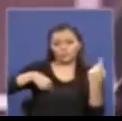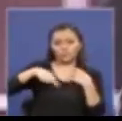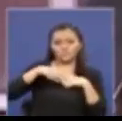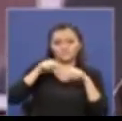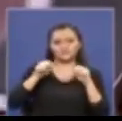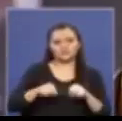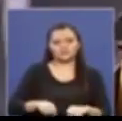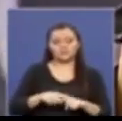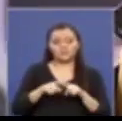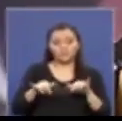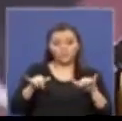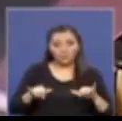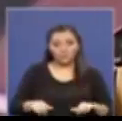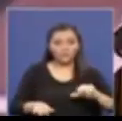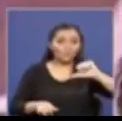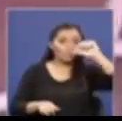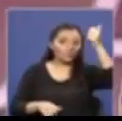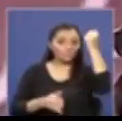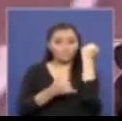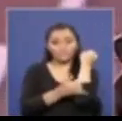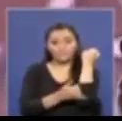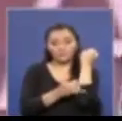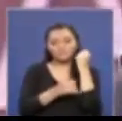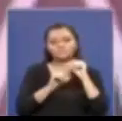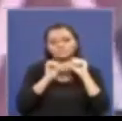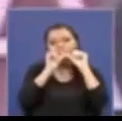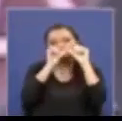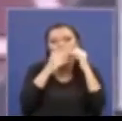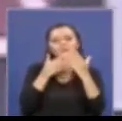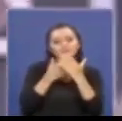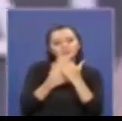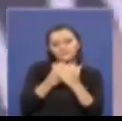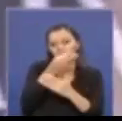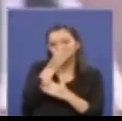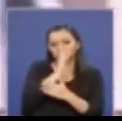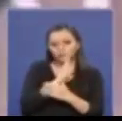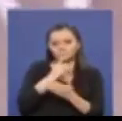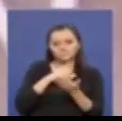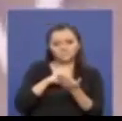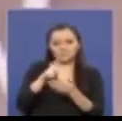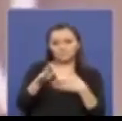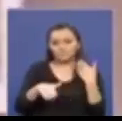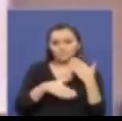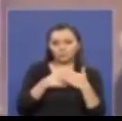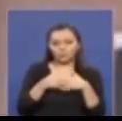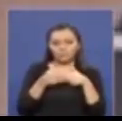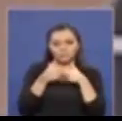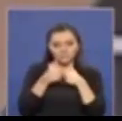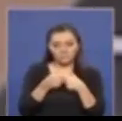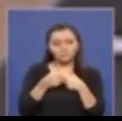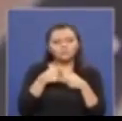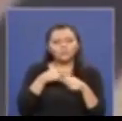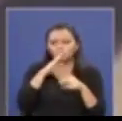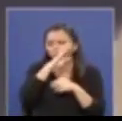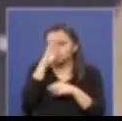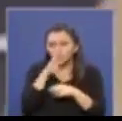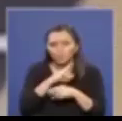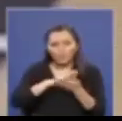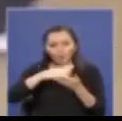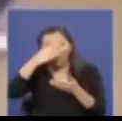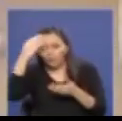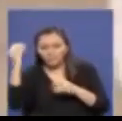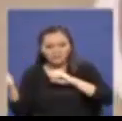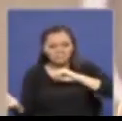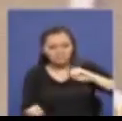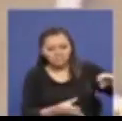pero los que se quedaron en otros lares, un inmenso abrazo y Dios les pague por todo lo que hicieron por la patria. Jamás se olvidaron de la patria